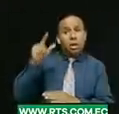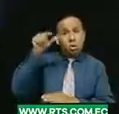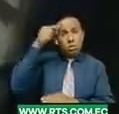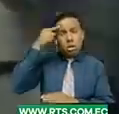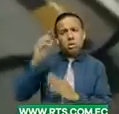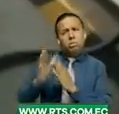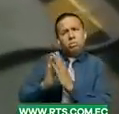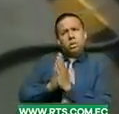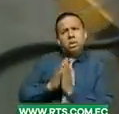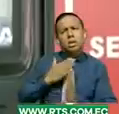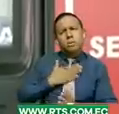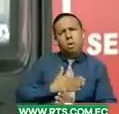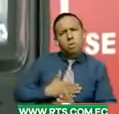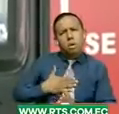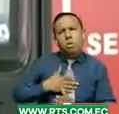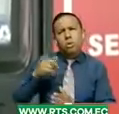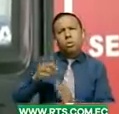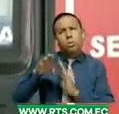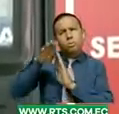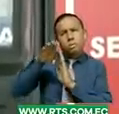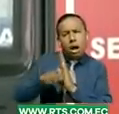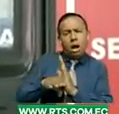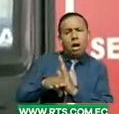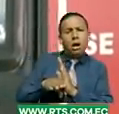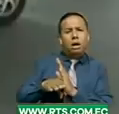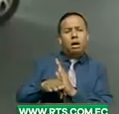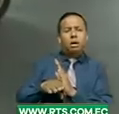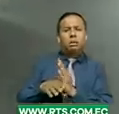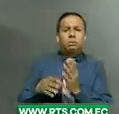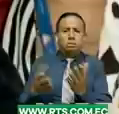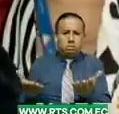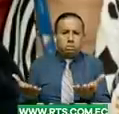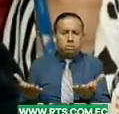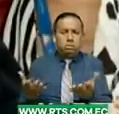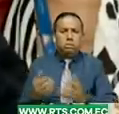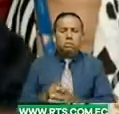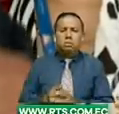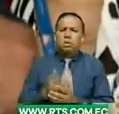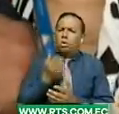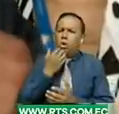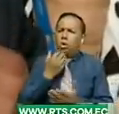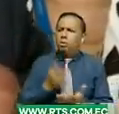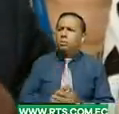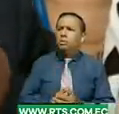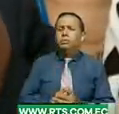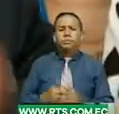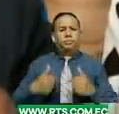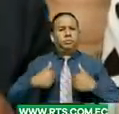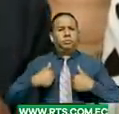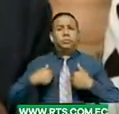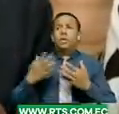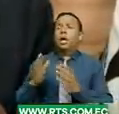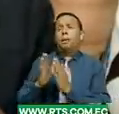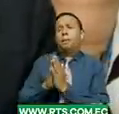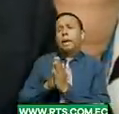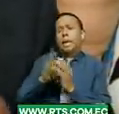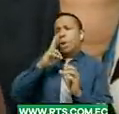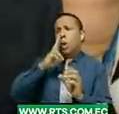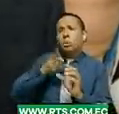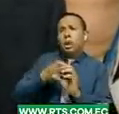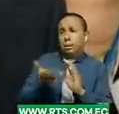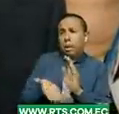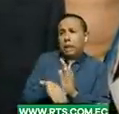Lasso fue en referencia a los precios anteriores y no a los actuales. No con con una elevación de combustibles